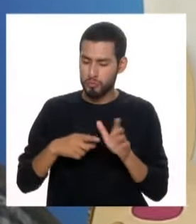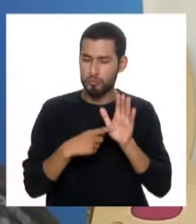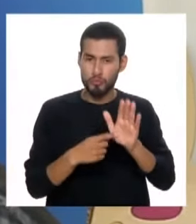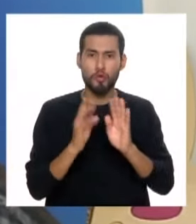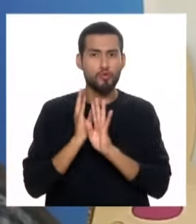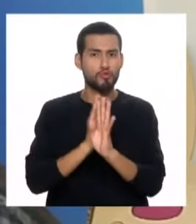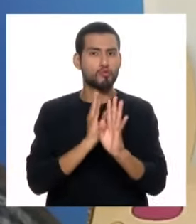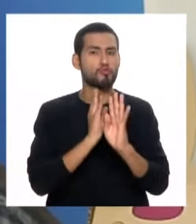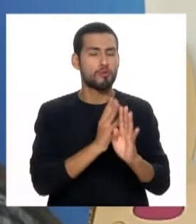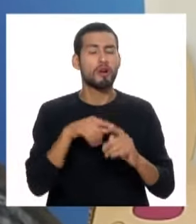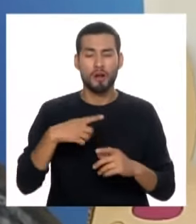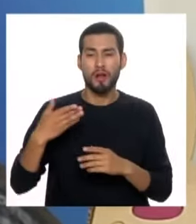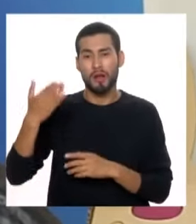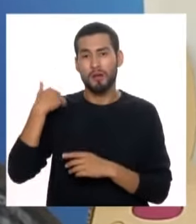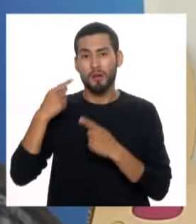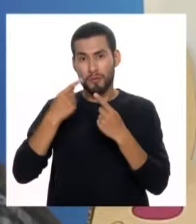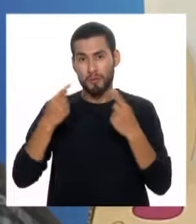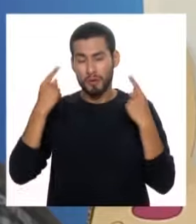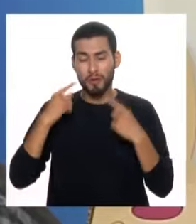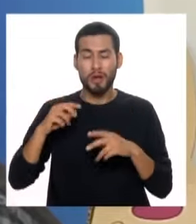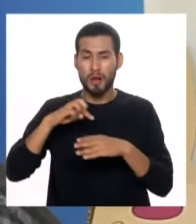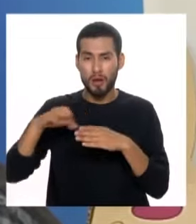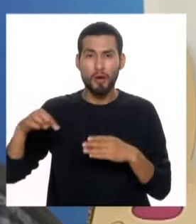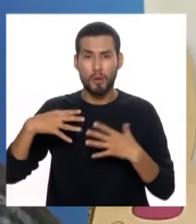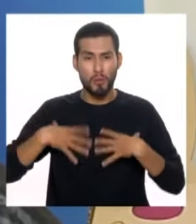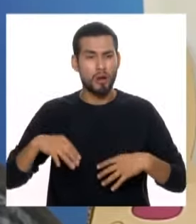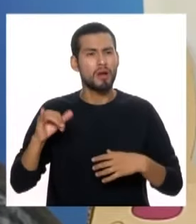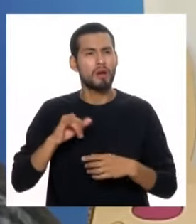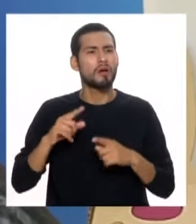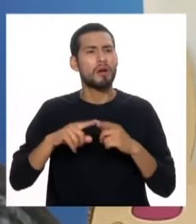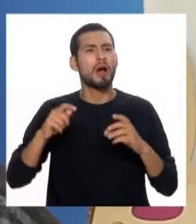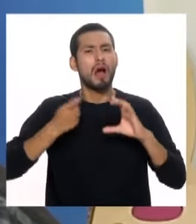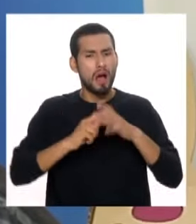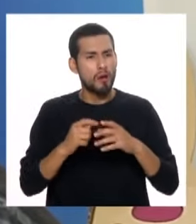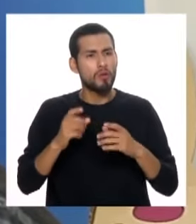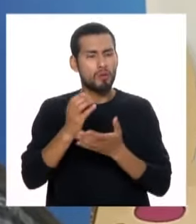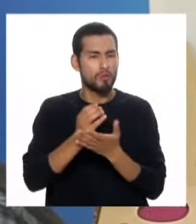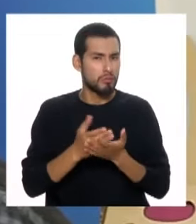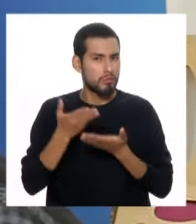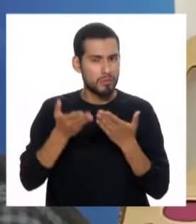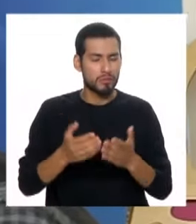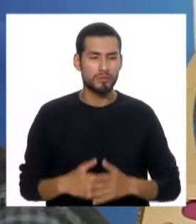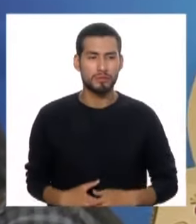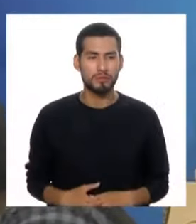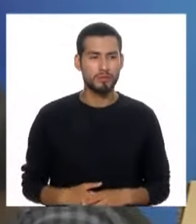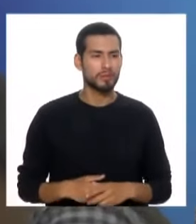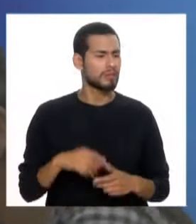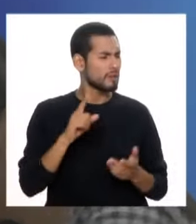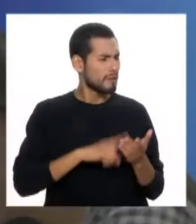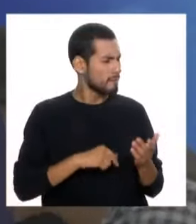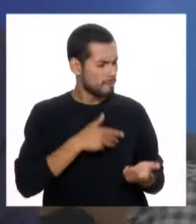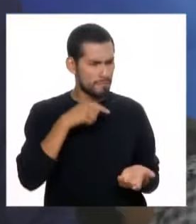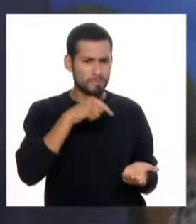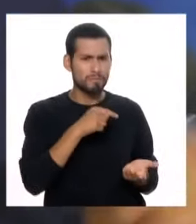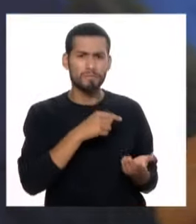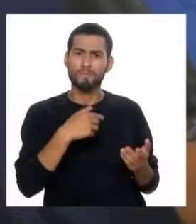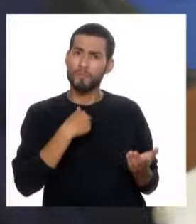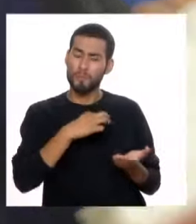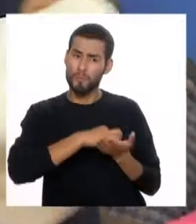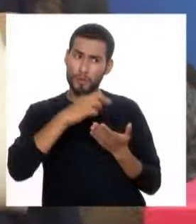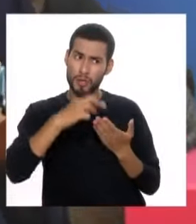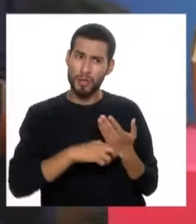promociones anteriores de la carrera de moda, y muchas actividades más, talleres, workshop, etcétera. ¿Y qué tenemos por aquí? Este es el